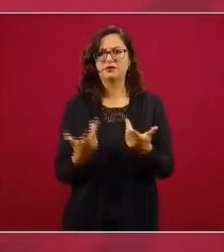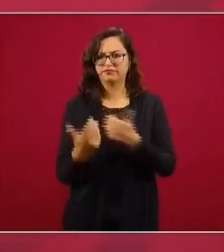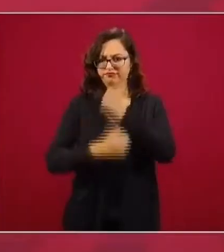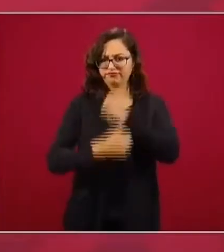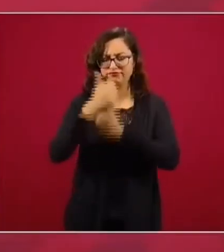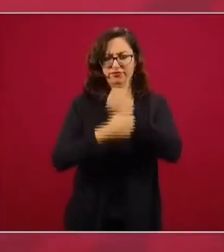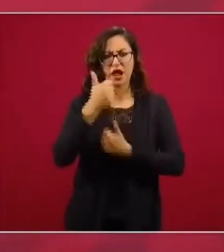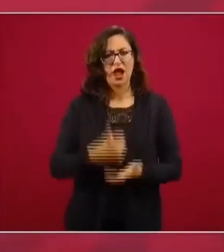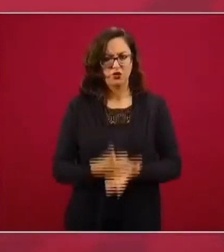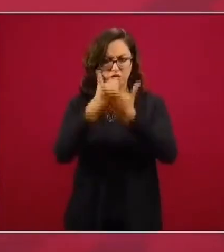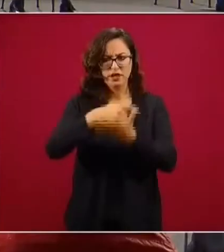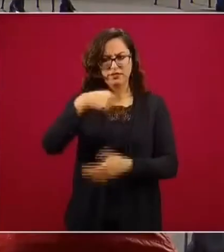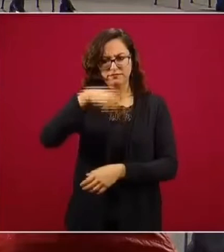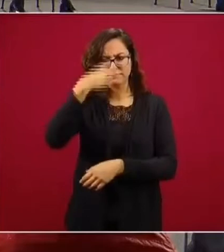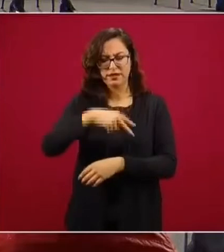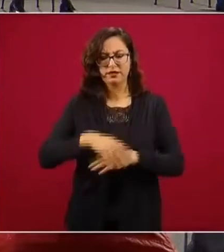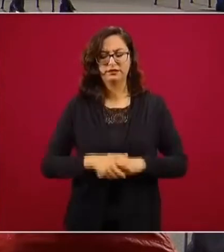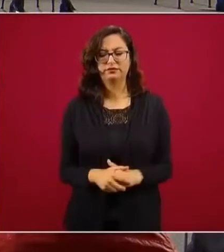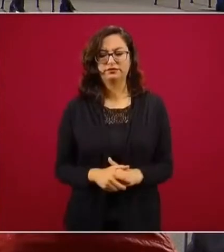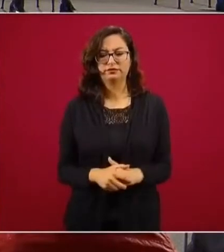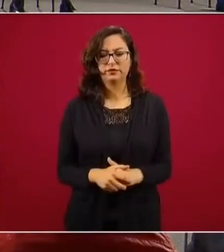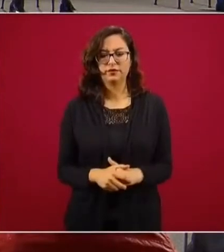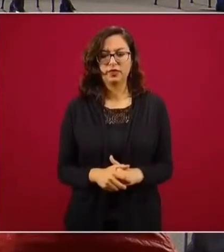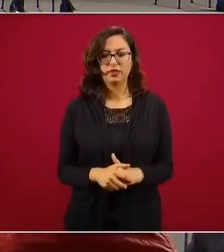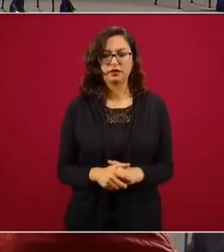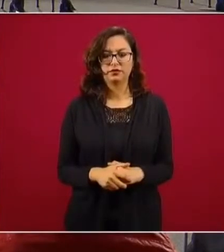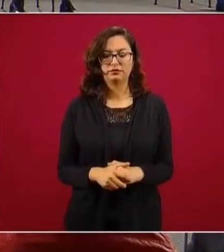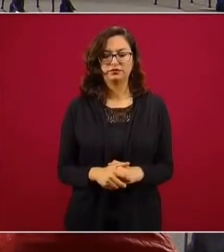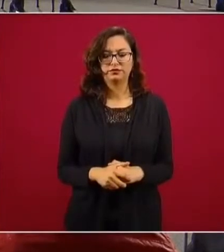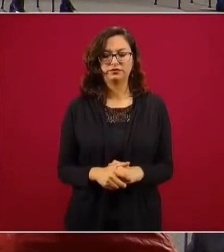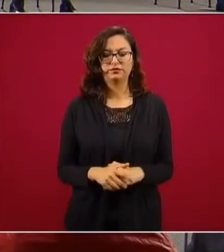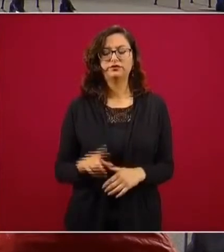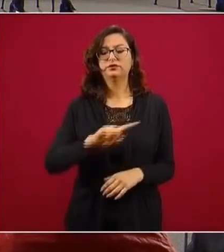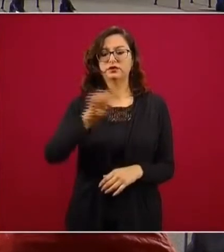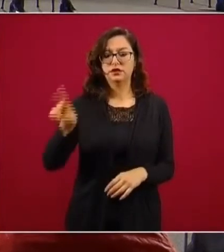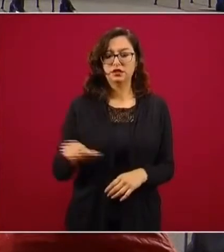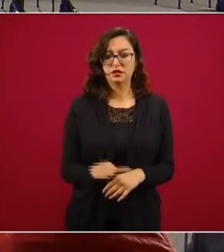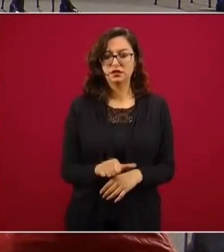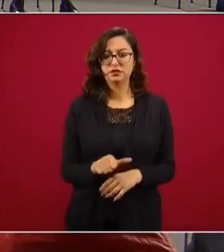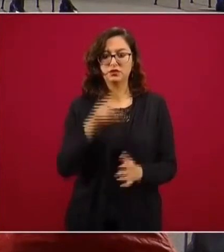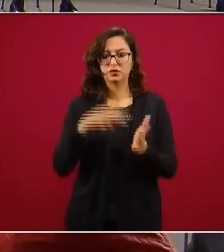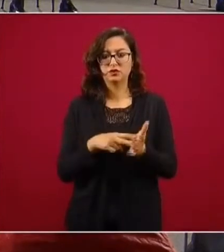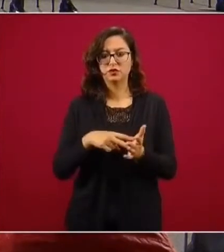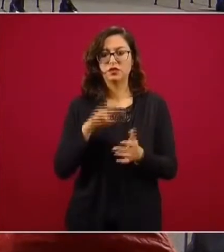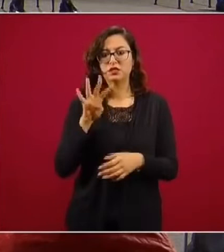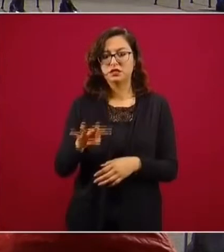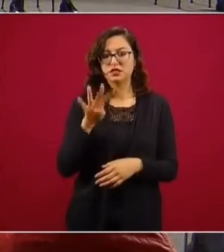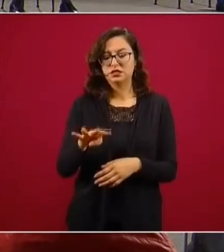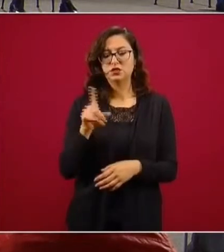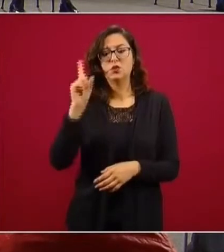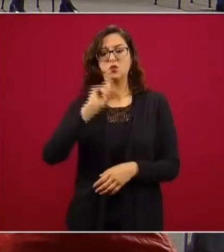En febrero de 2019 vino Grete Faremo, Noruega, fue